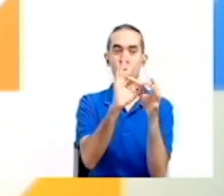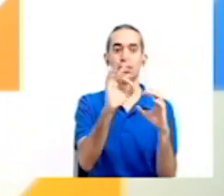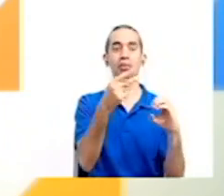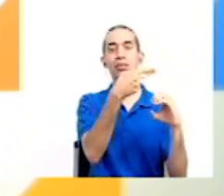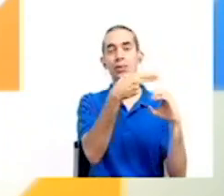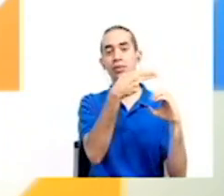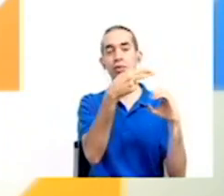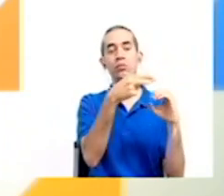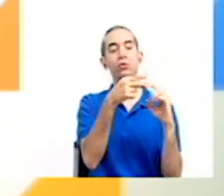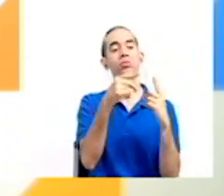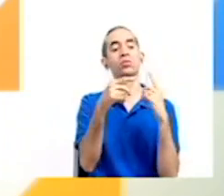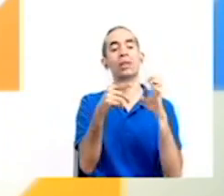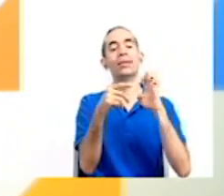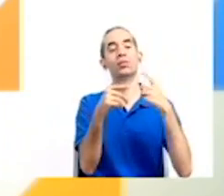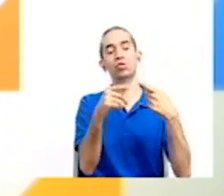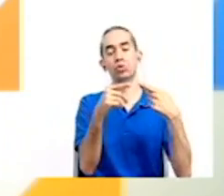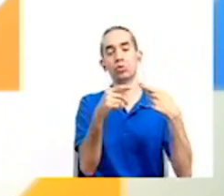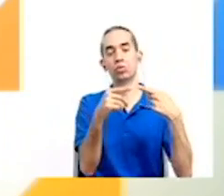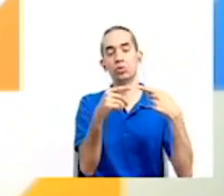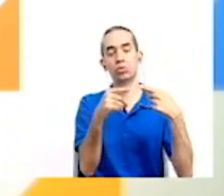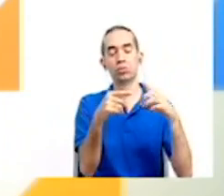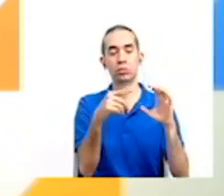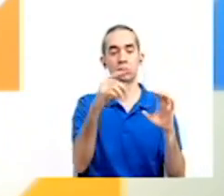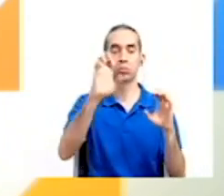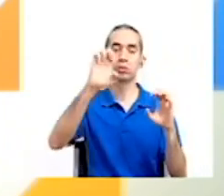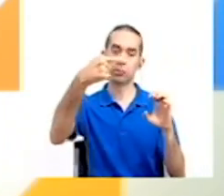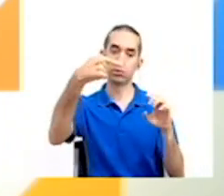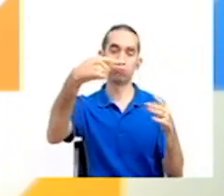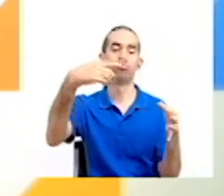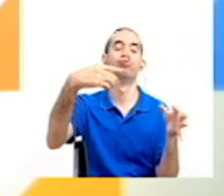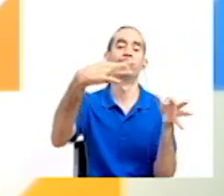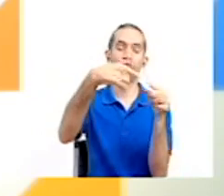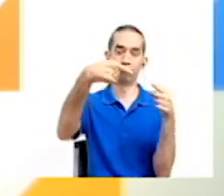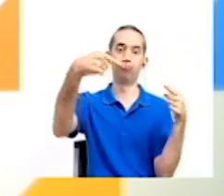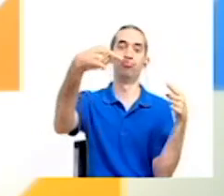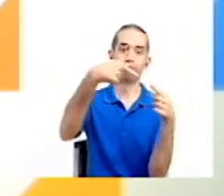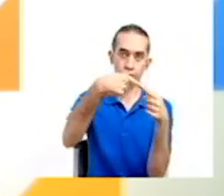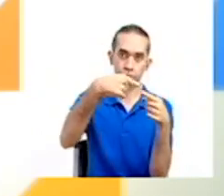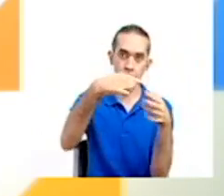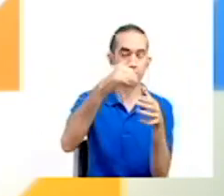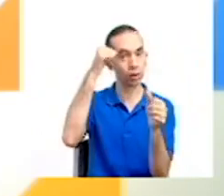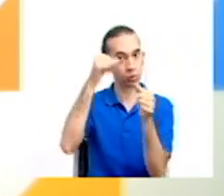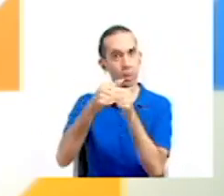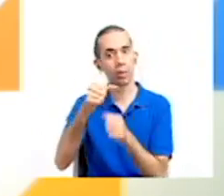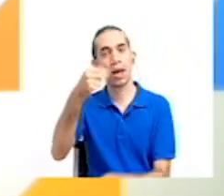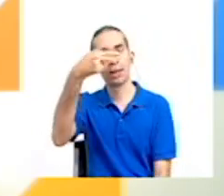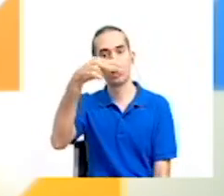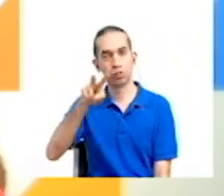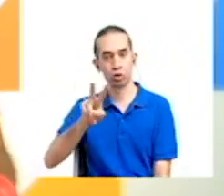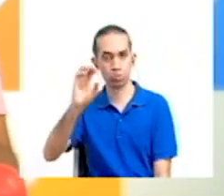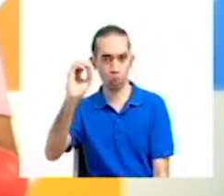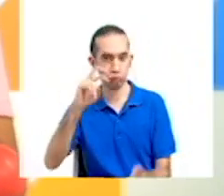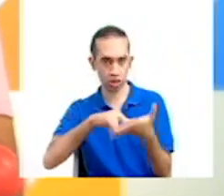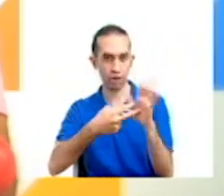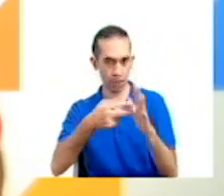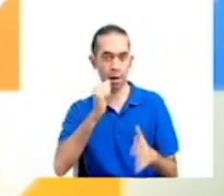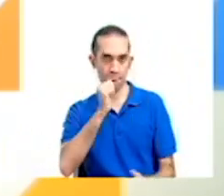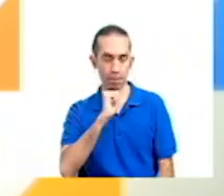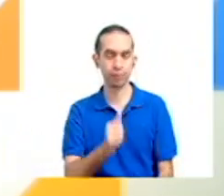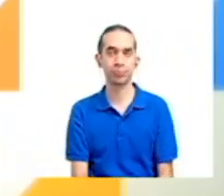tiene un electrón para compartir, el cual comparte con este oxígeno, porque acuérdense que el agua es H2O. Ok,